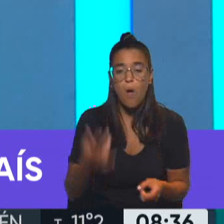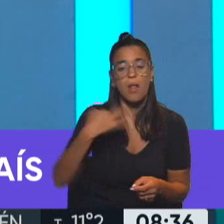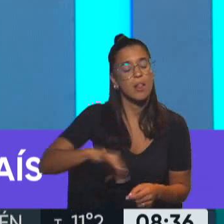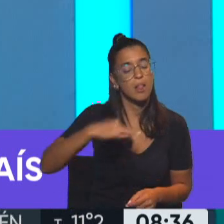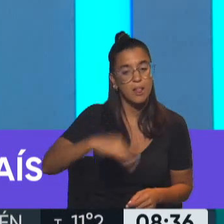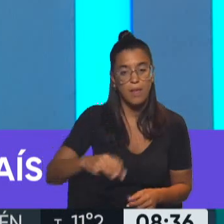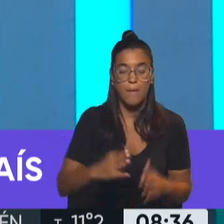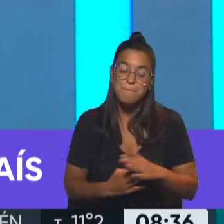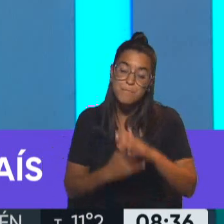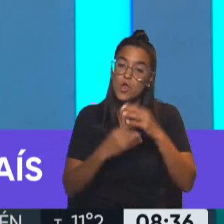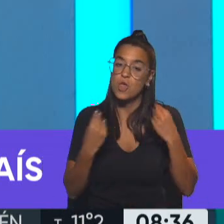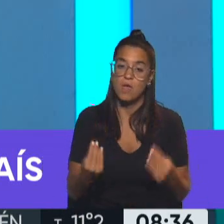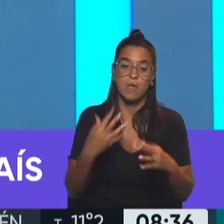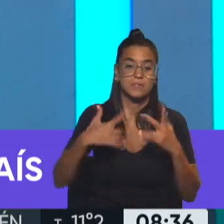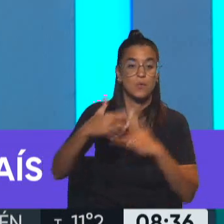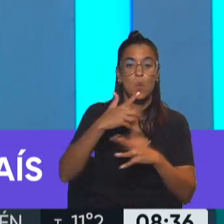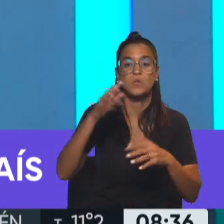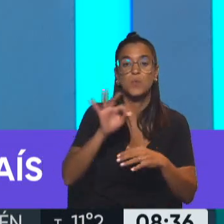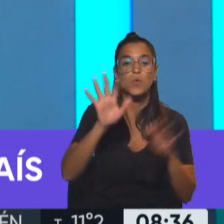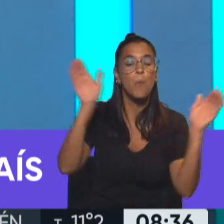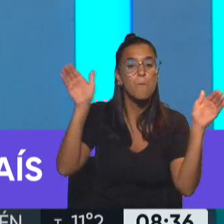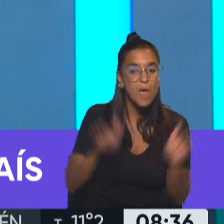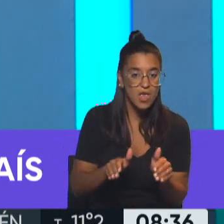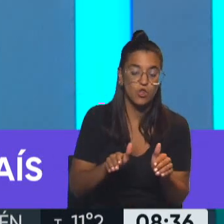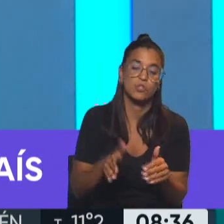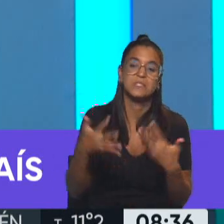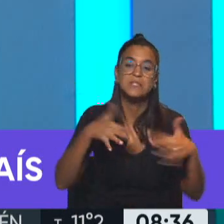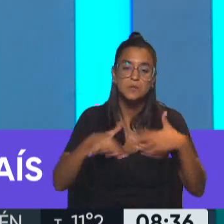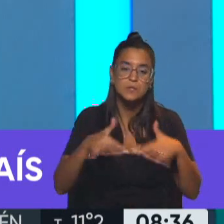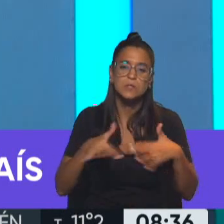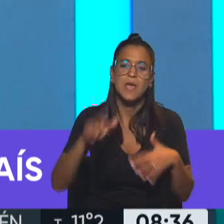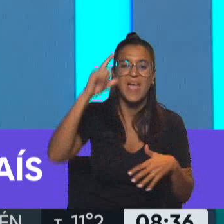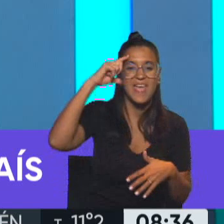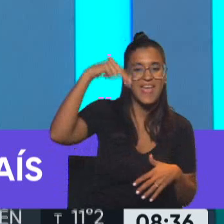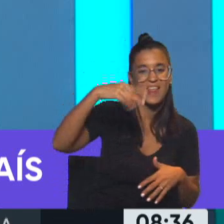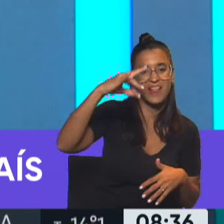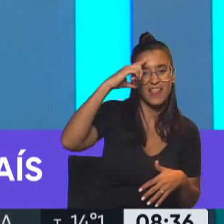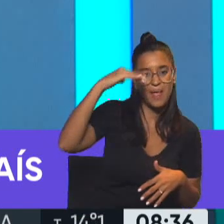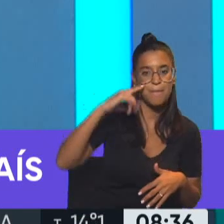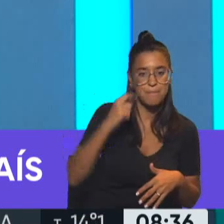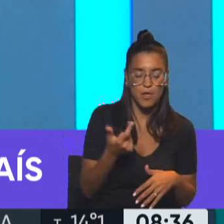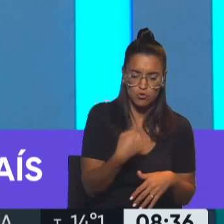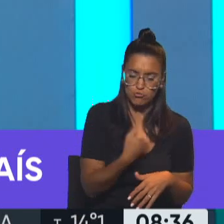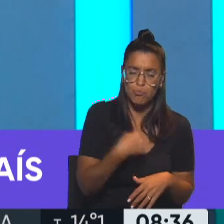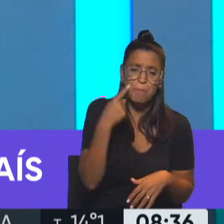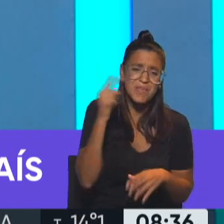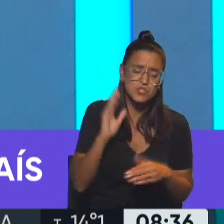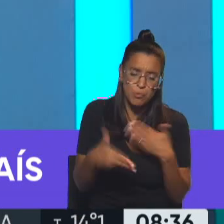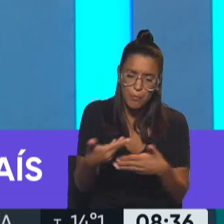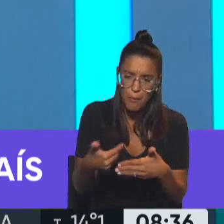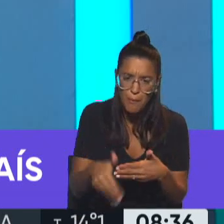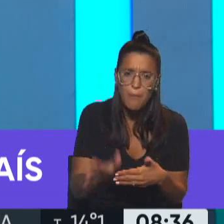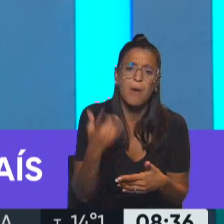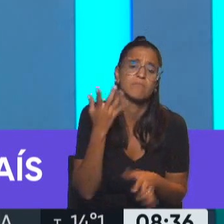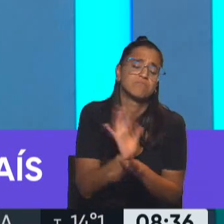decíamos recién, es bajar la circulación viral, llegar a una situación de endemia, que a mi criterio estamos bastante cerca, es decir, convivir